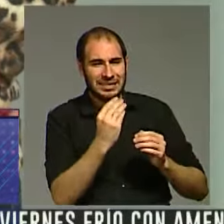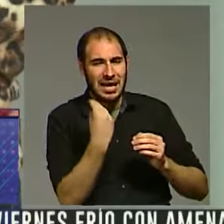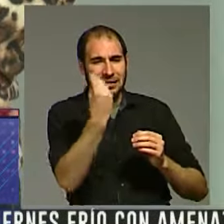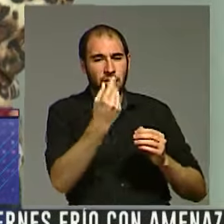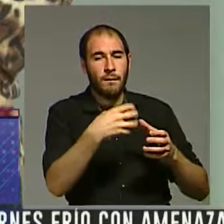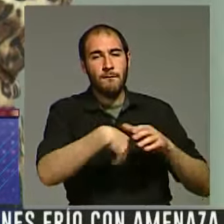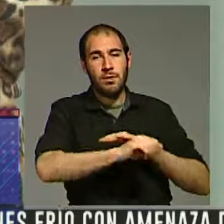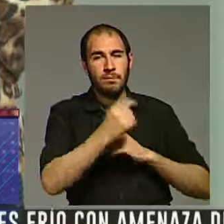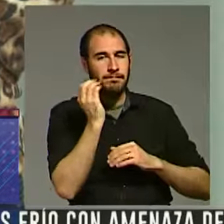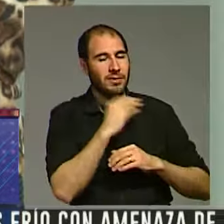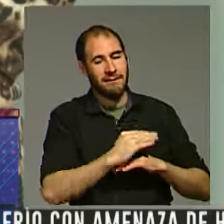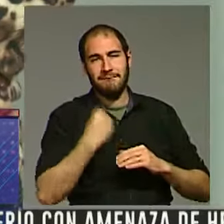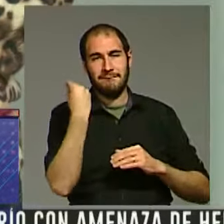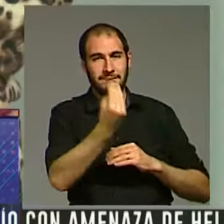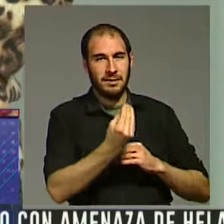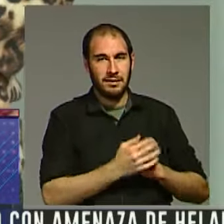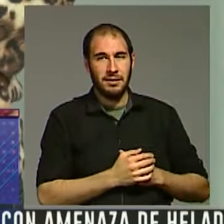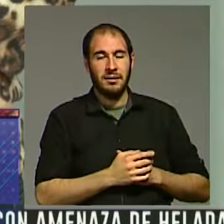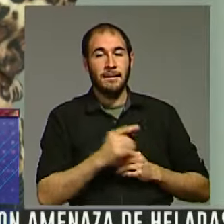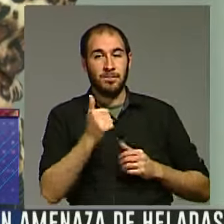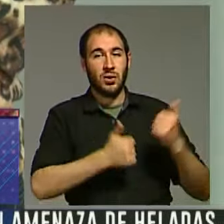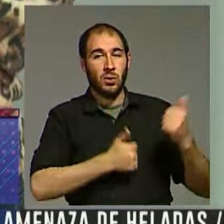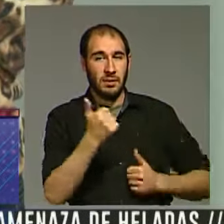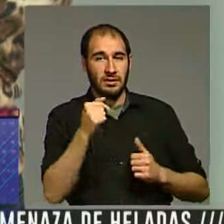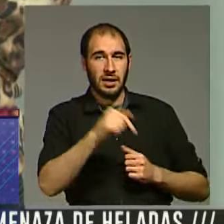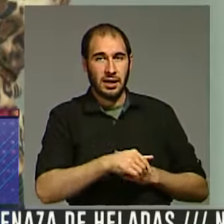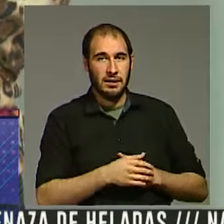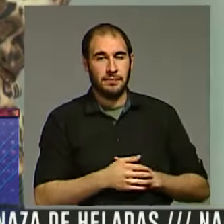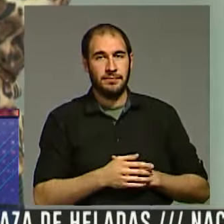de fútbol no hay nada más lindo que ascender y está en esta pelea justamente para meterse en la segunda categoría.